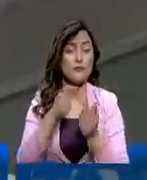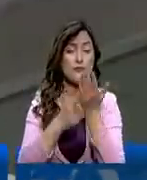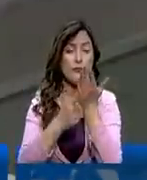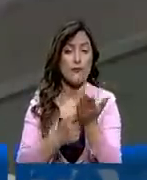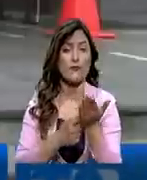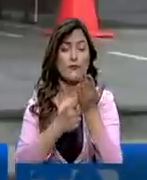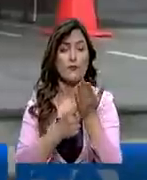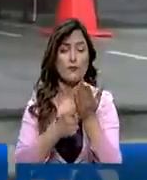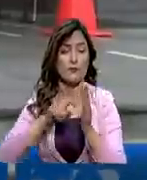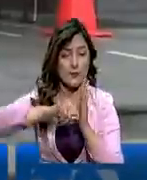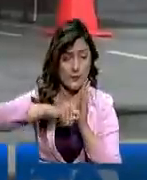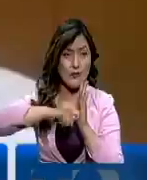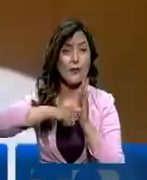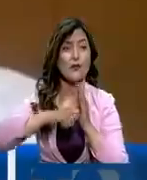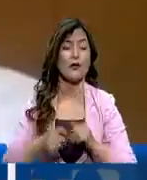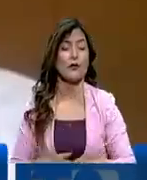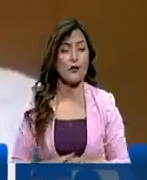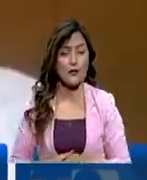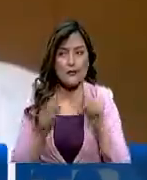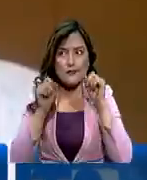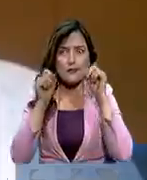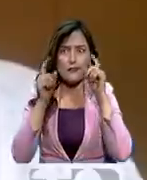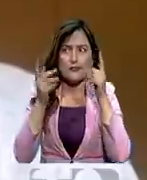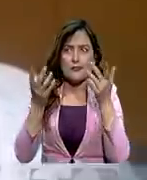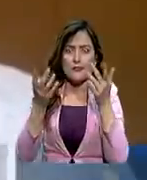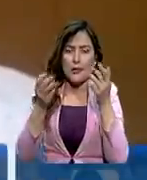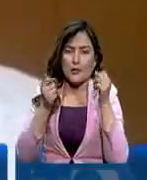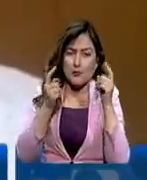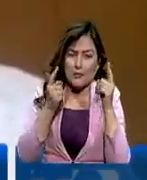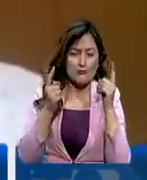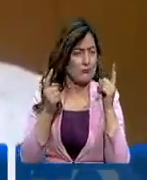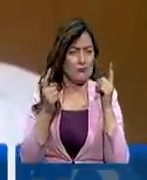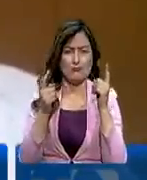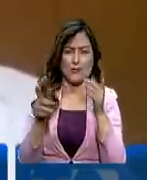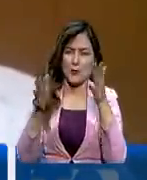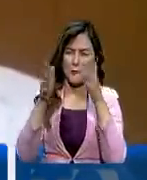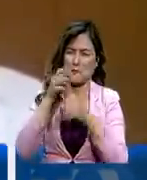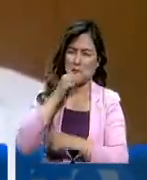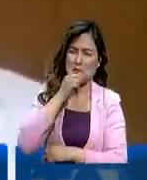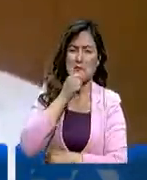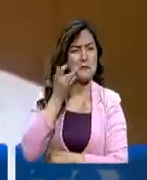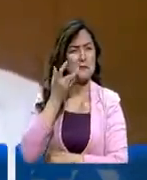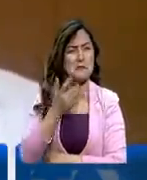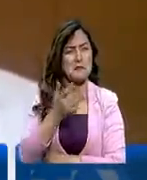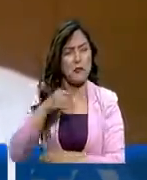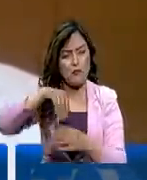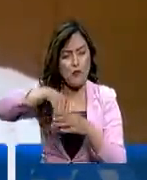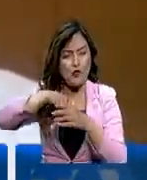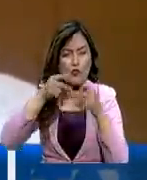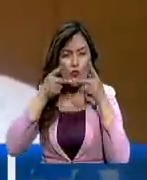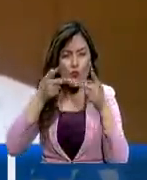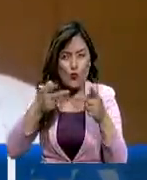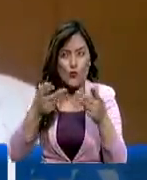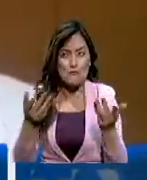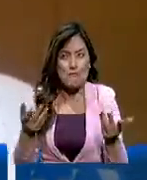analizados por la Contraloría General del Estado. No sorprende, pero llama la atención la mala utilización posible de los fondos públicos y lo